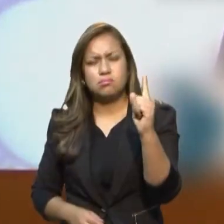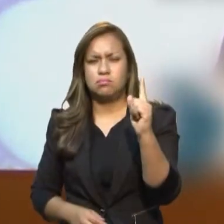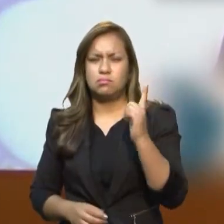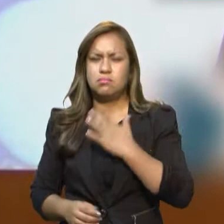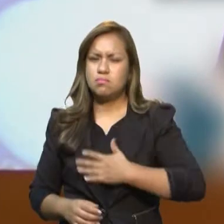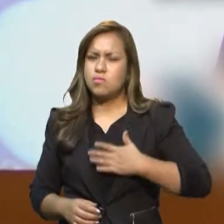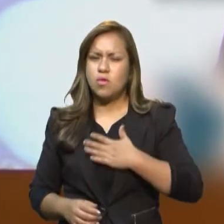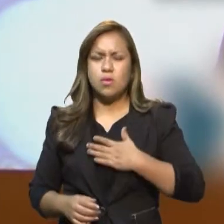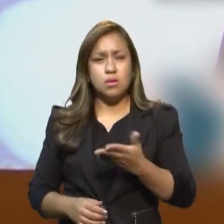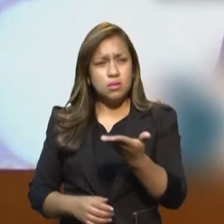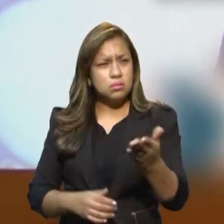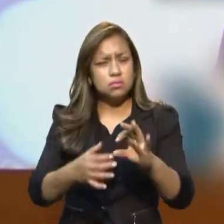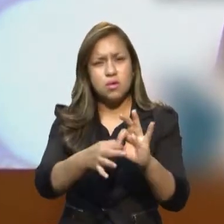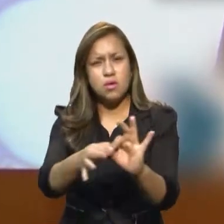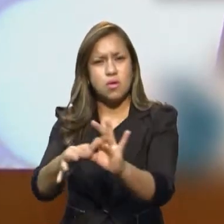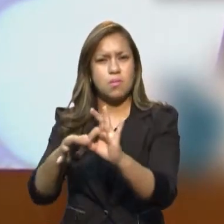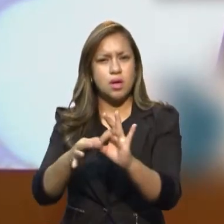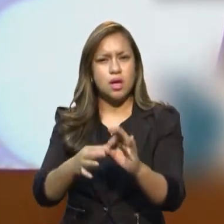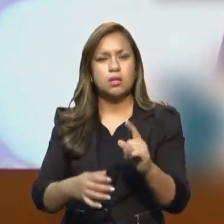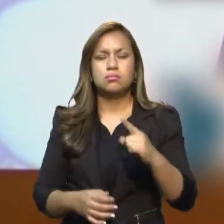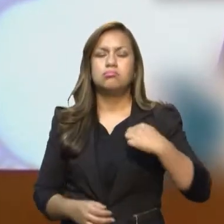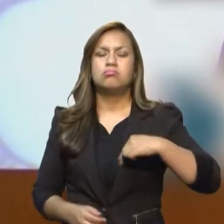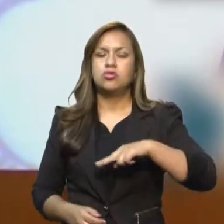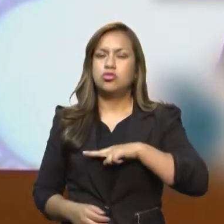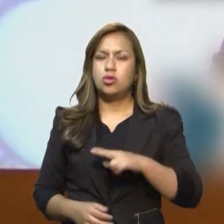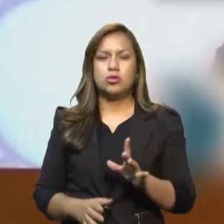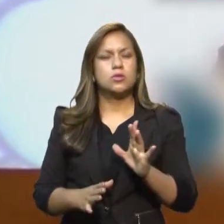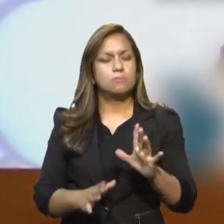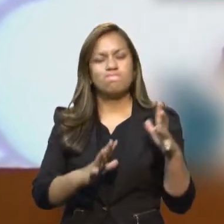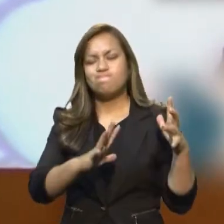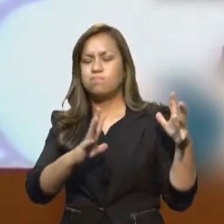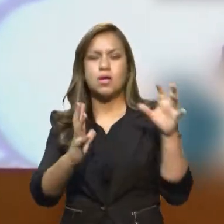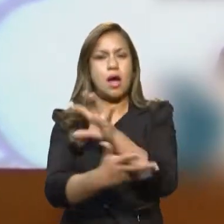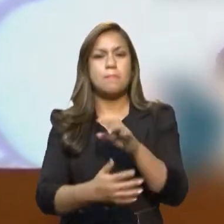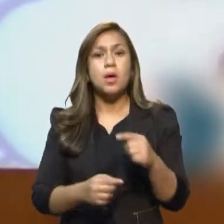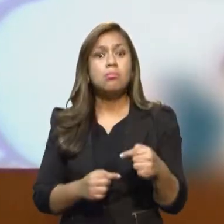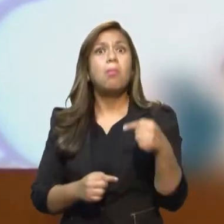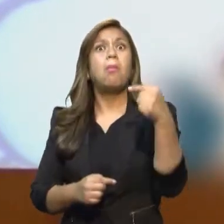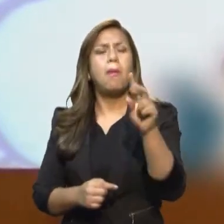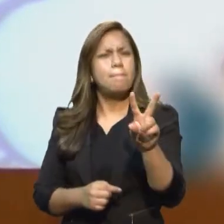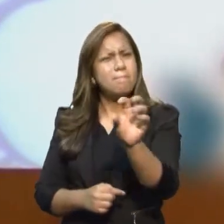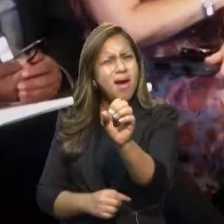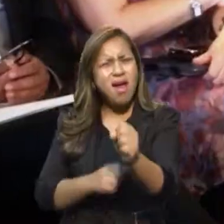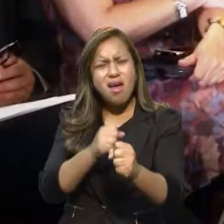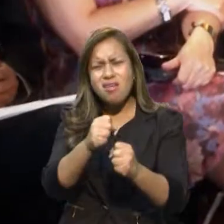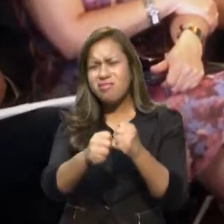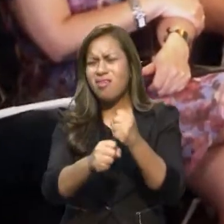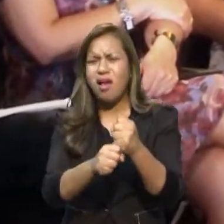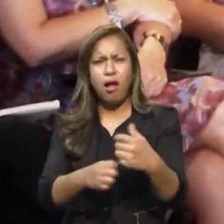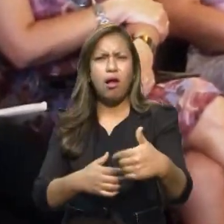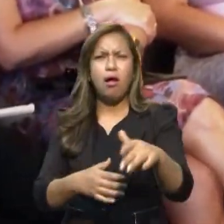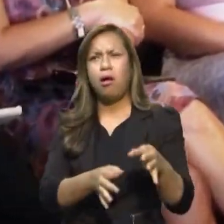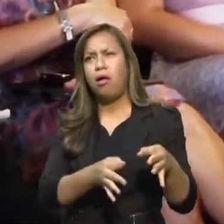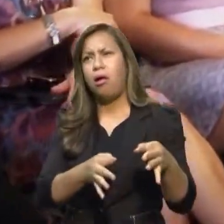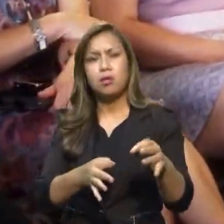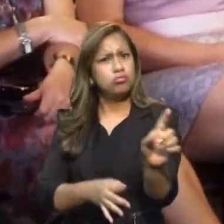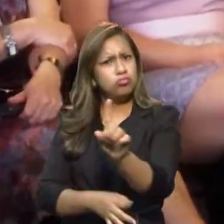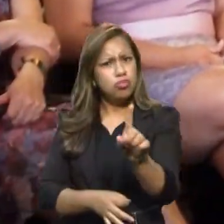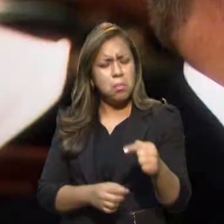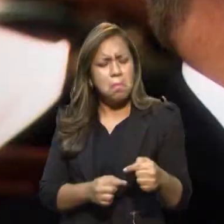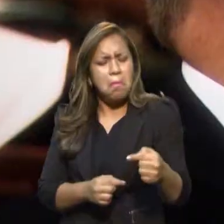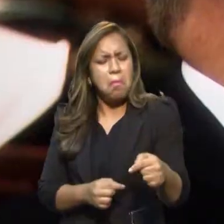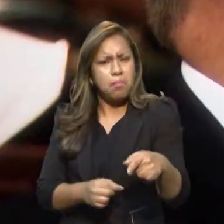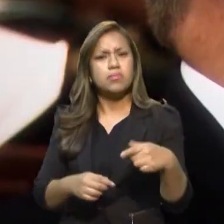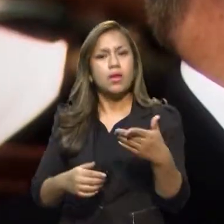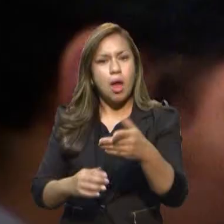Solo así, compañeras y compañeros, realmente y esperamos que no pasen 20 años, sino que en pocos años, cuando hablemos desde